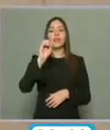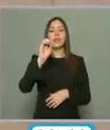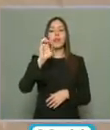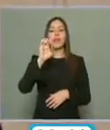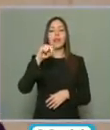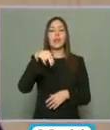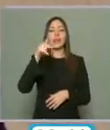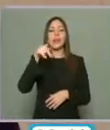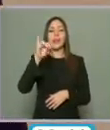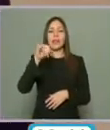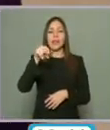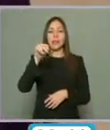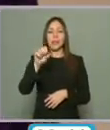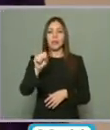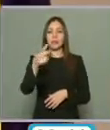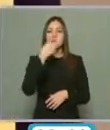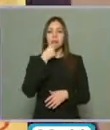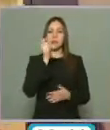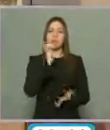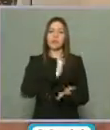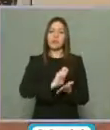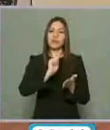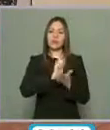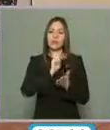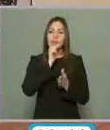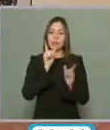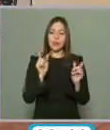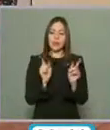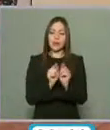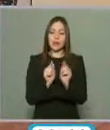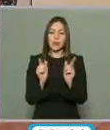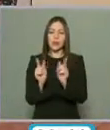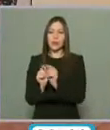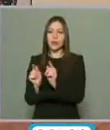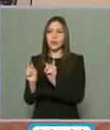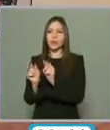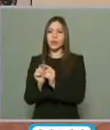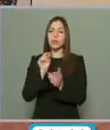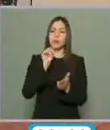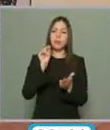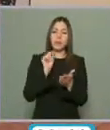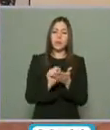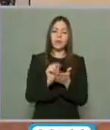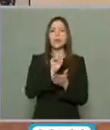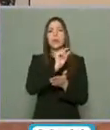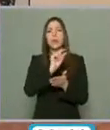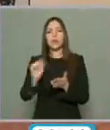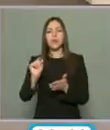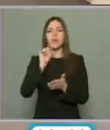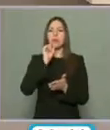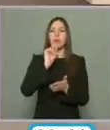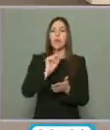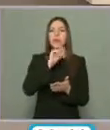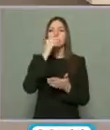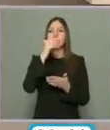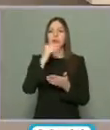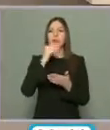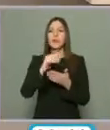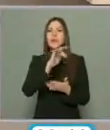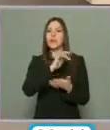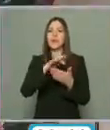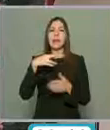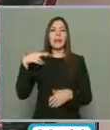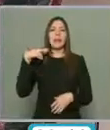historia con oraciones cortas, punto y aparte. Una oración, punto y aparte, otra oración, punto y aparte. Entonces se lee